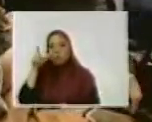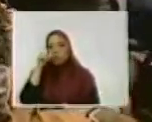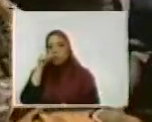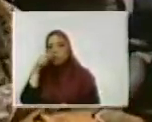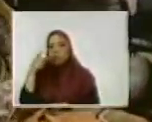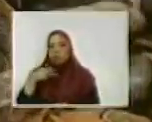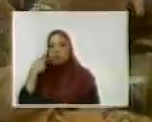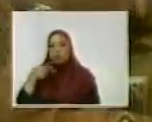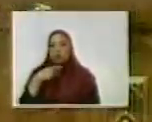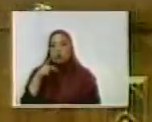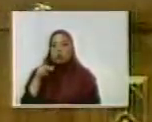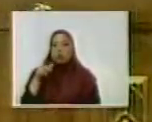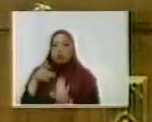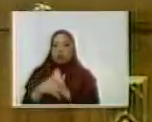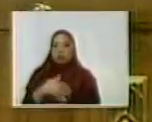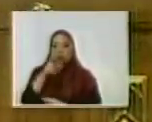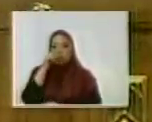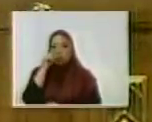en la geopolítica